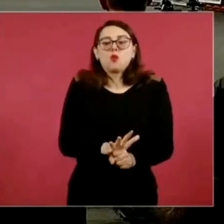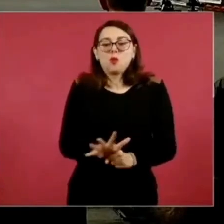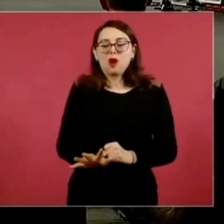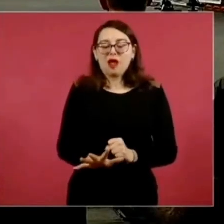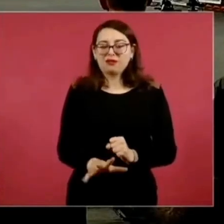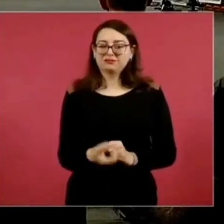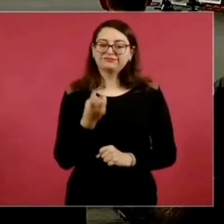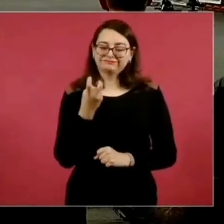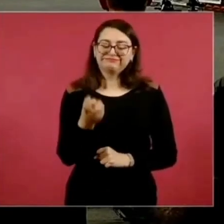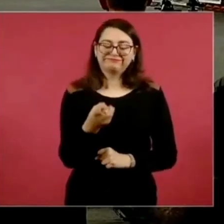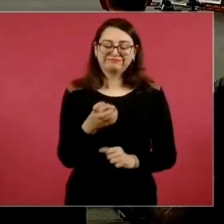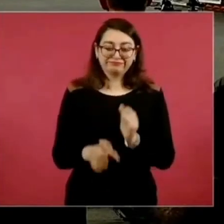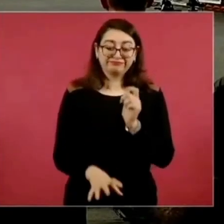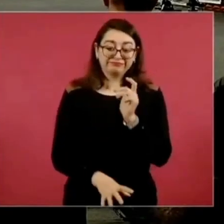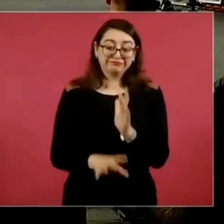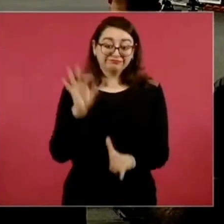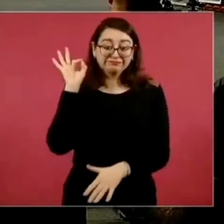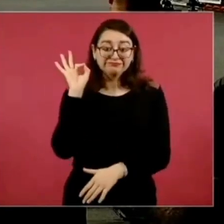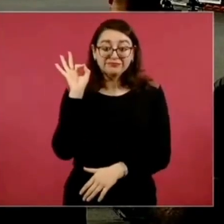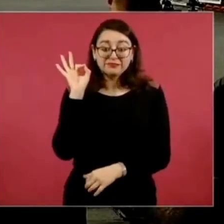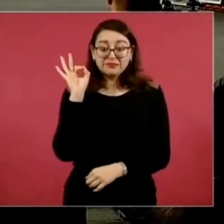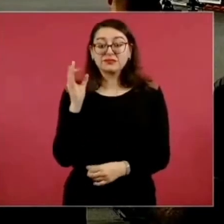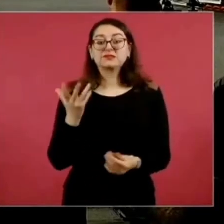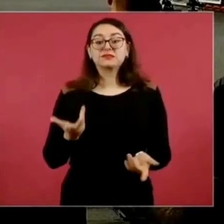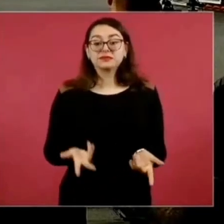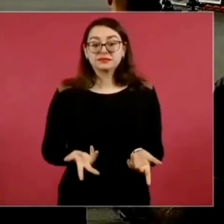como se empezó a decir en los últimos tiempos,